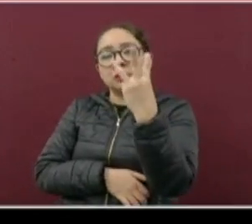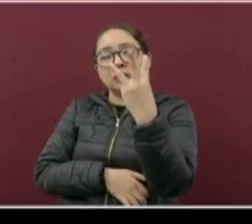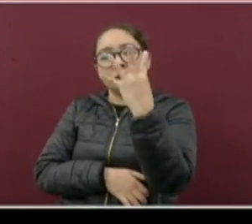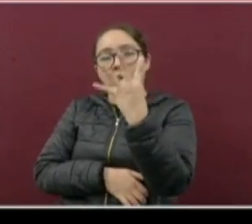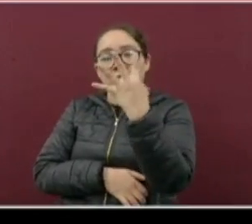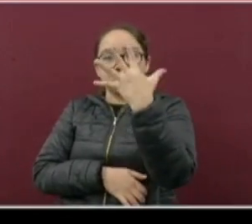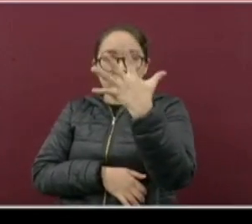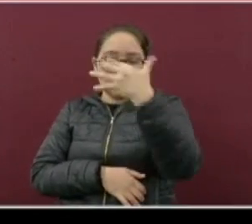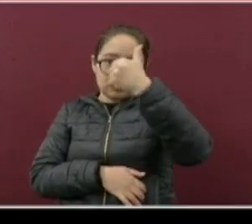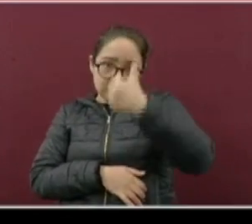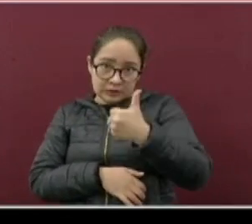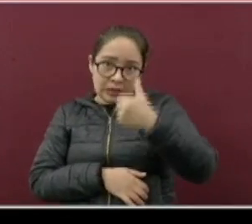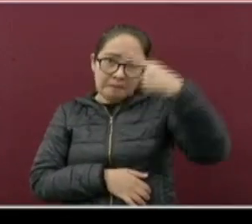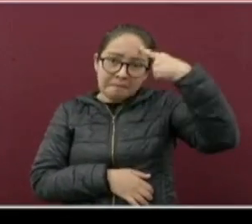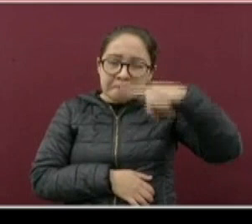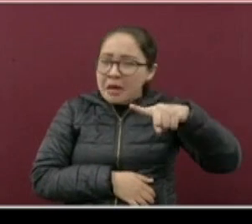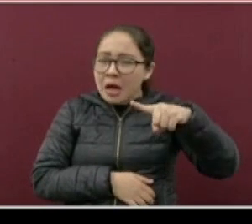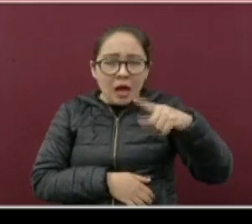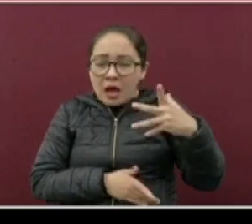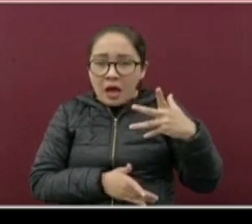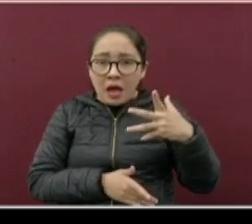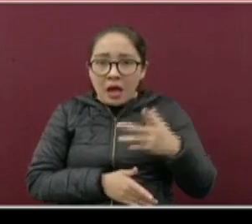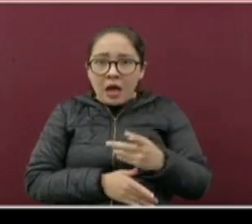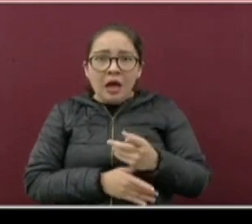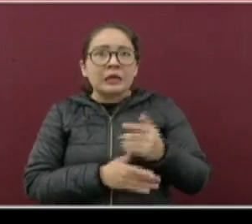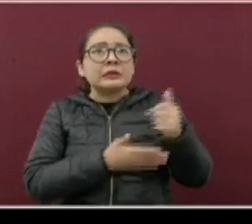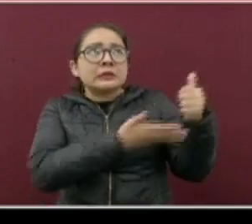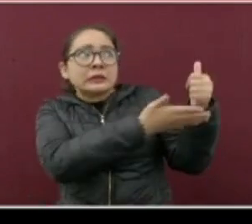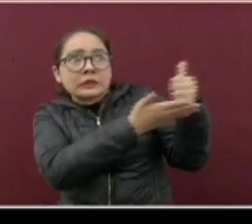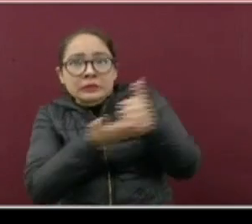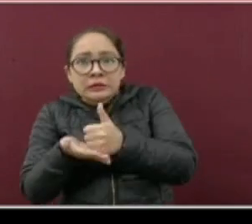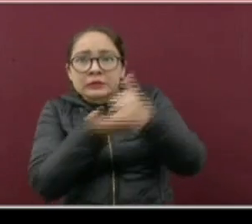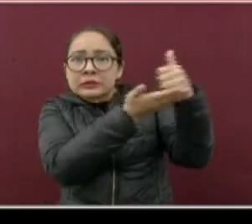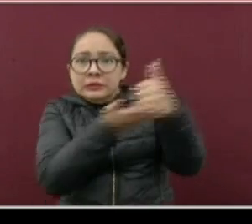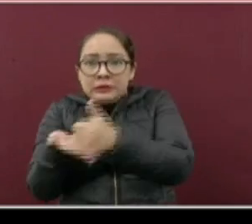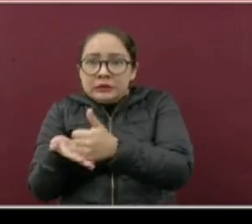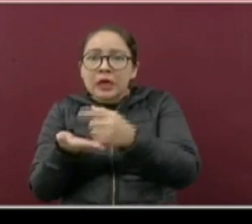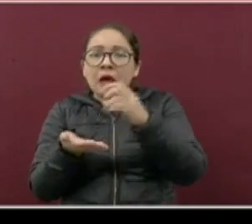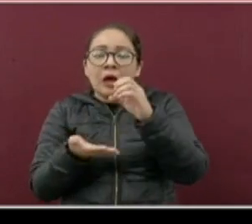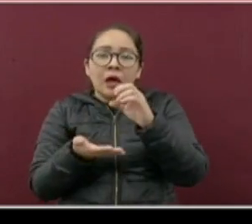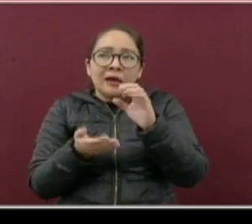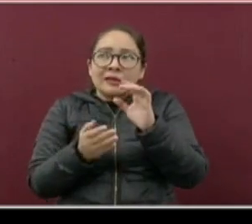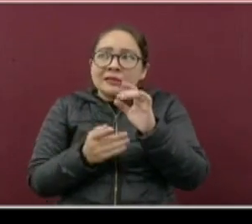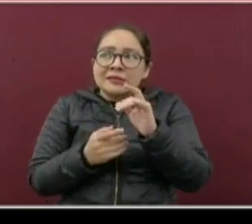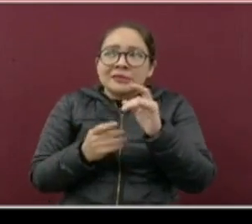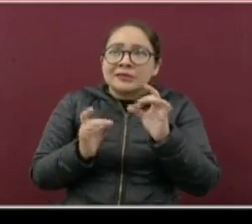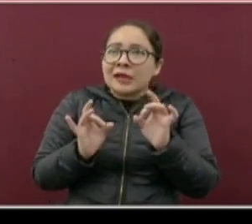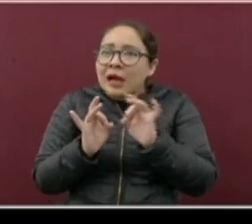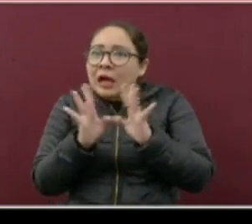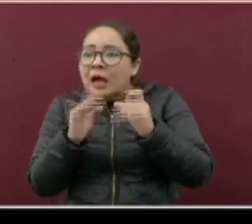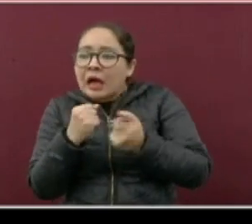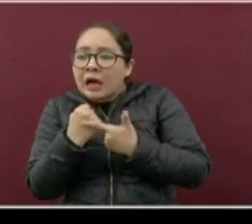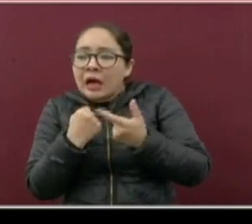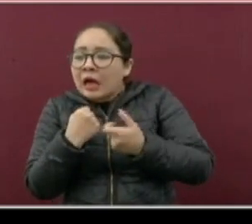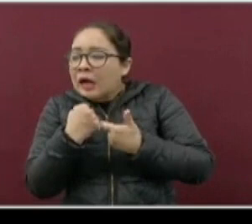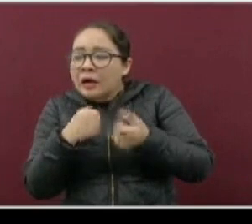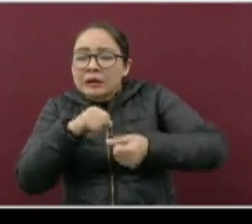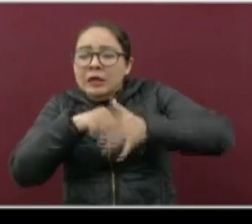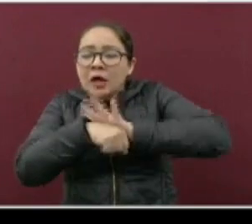800-0123456 para recibir atención u orientación sobre síntomas o dudas de esta